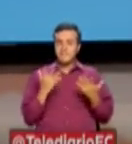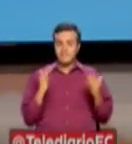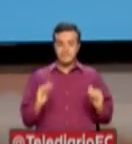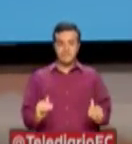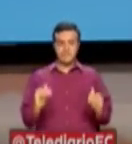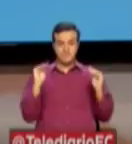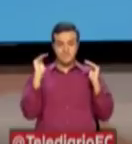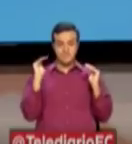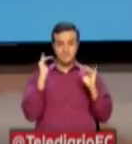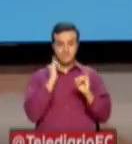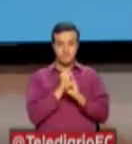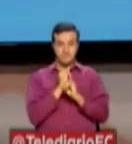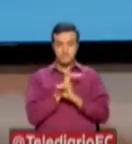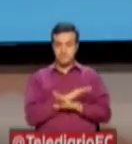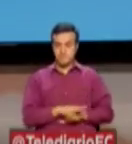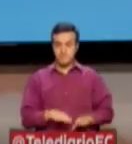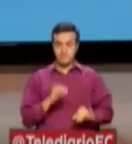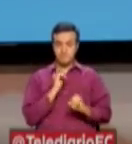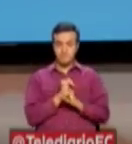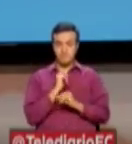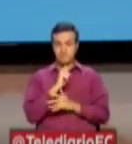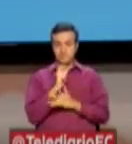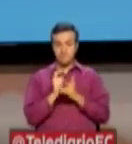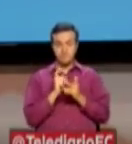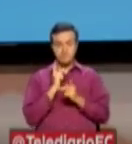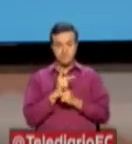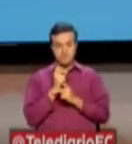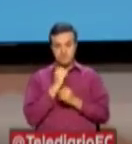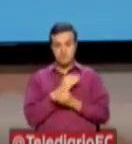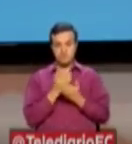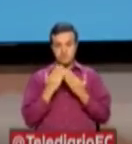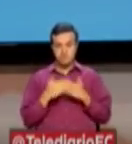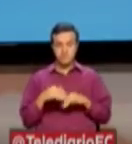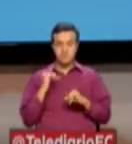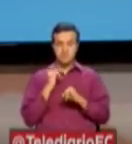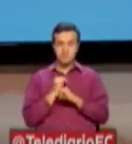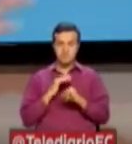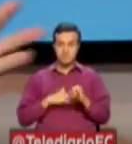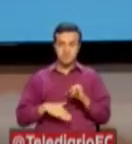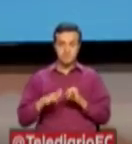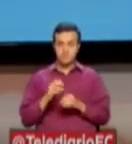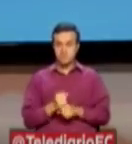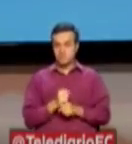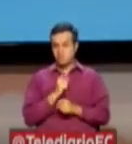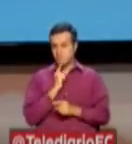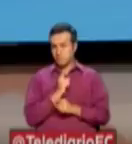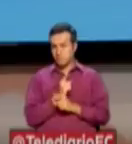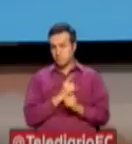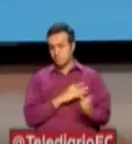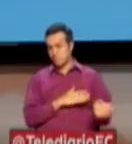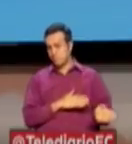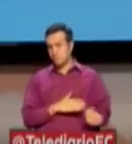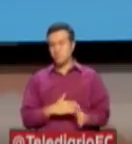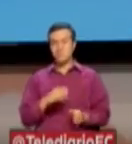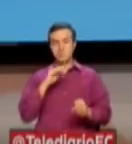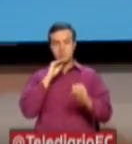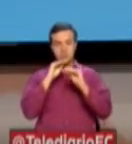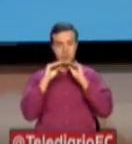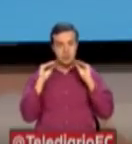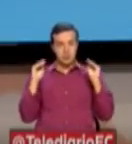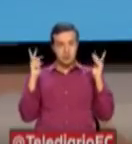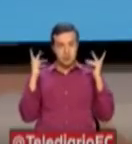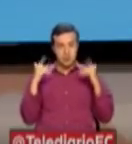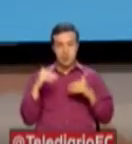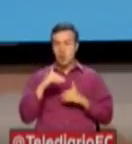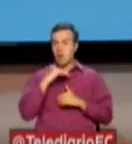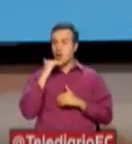encima de la institución y la institución tiene que ser protegida tiene que la institucionalidad tiene que ser blindada porque repito incluso de